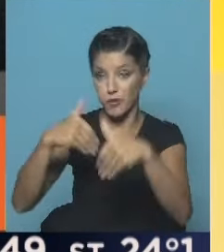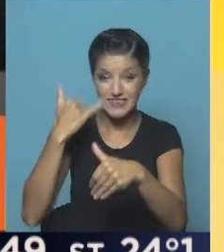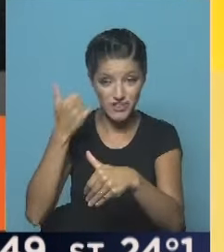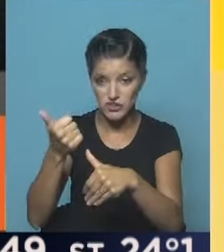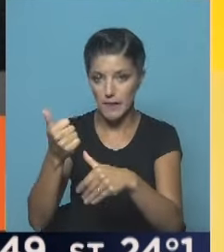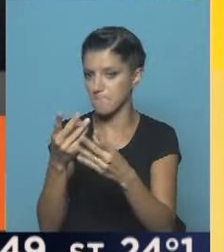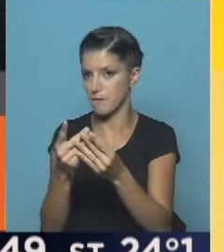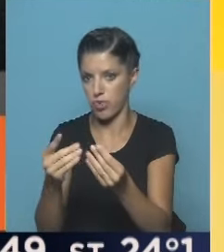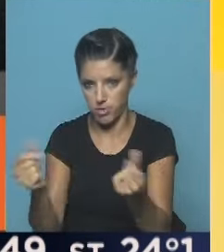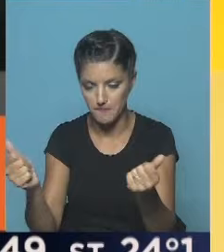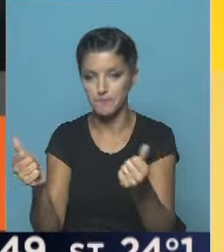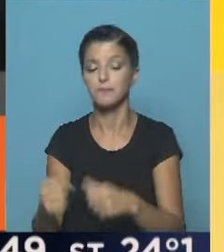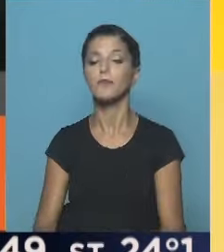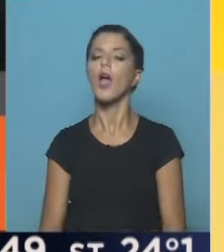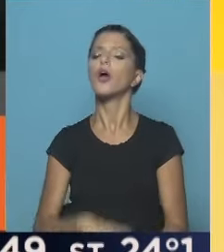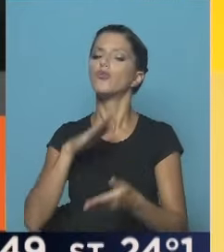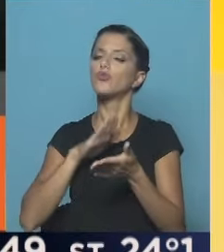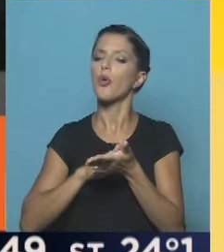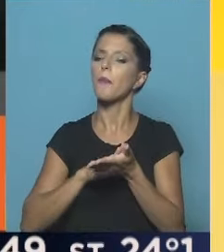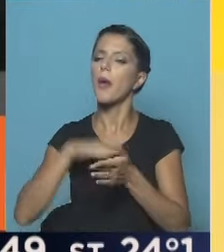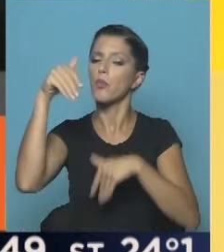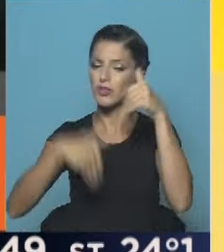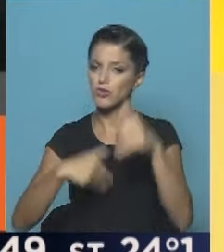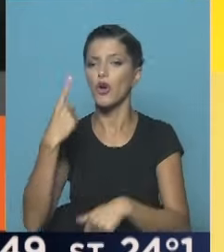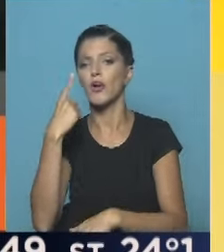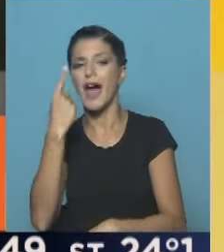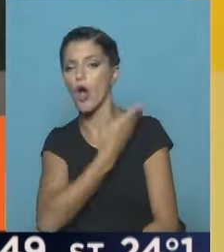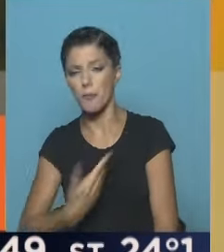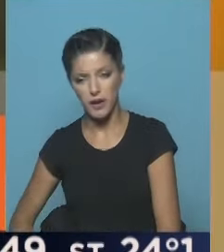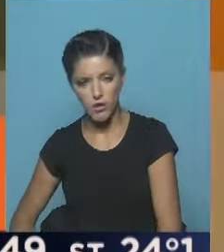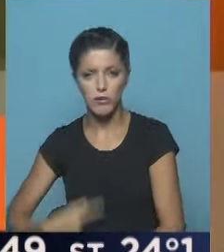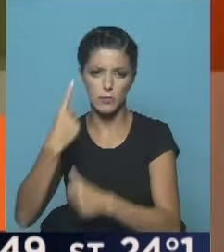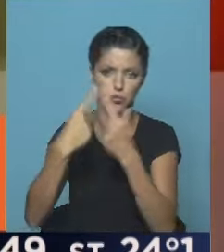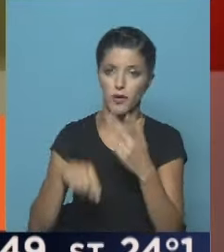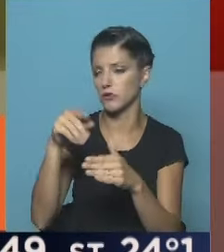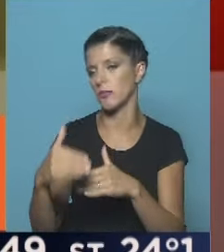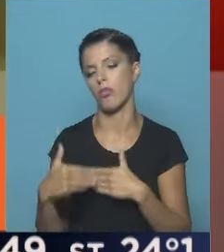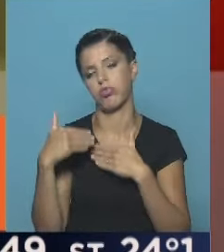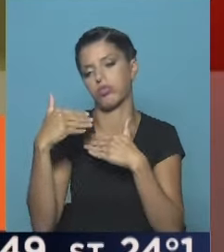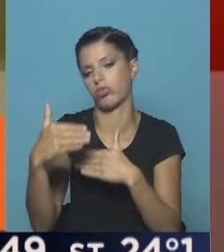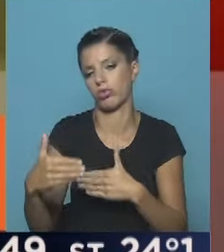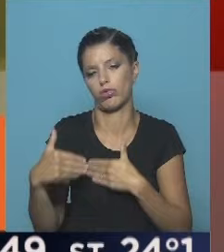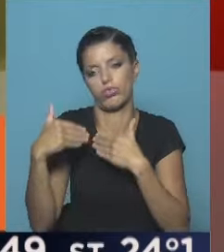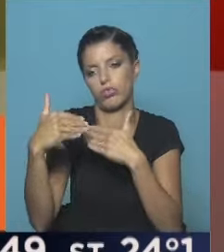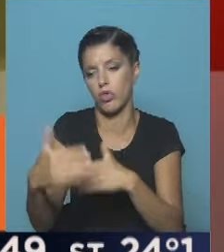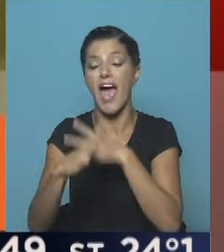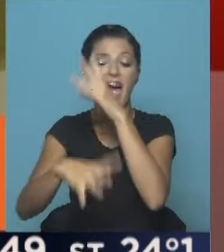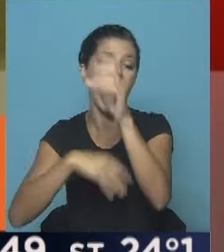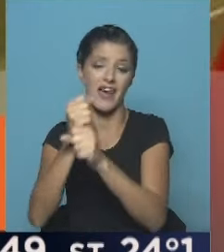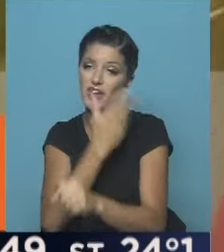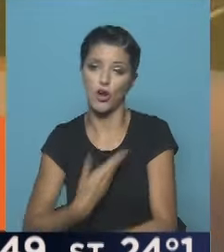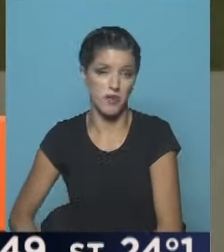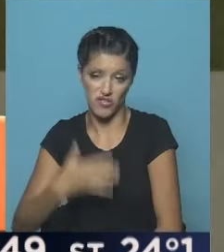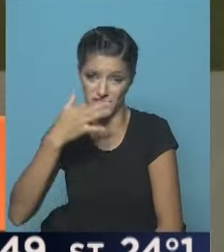las elecciones regionales, ya está muy claro que eso se va a posponer ad infinitum hasta cuando el gobierno decida que va a